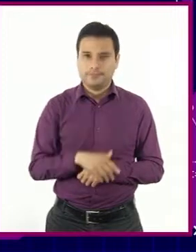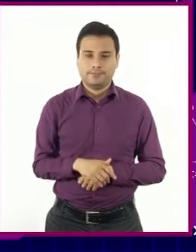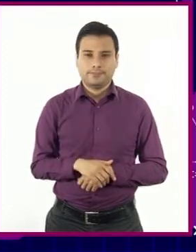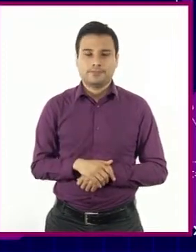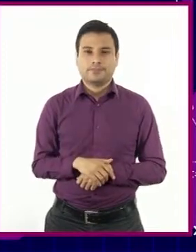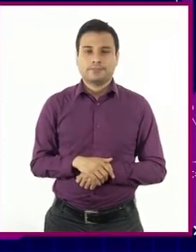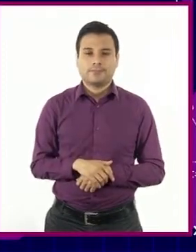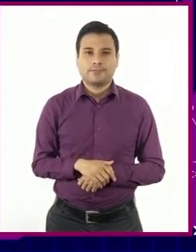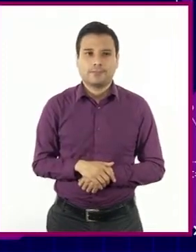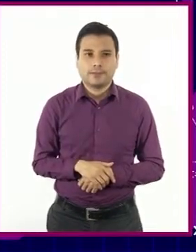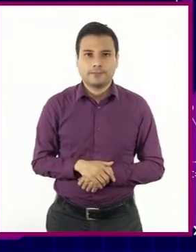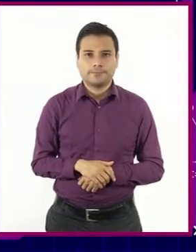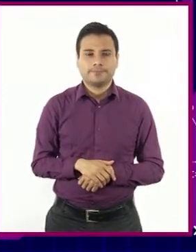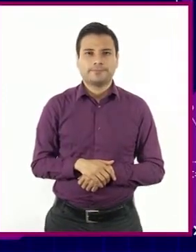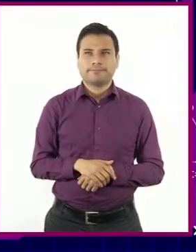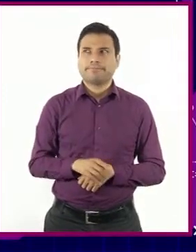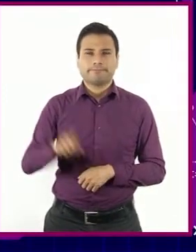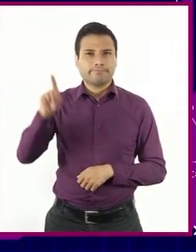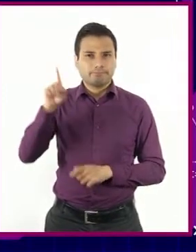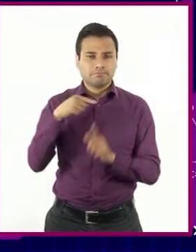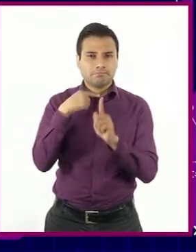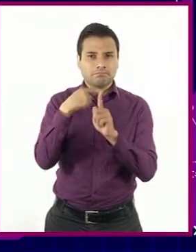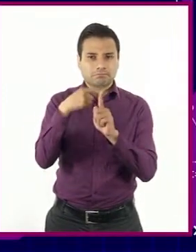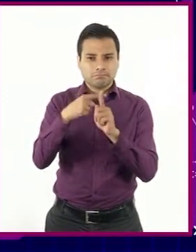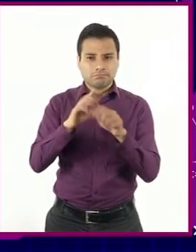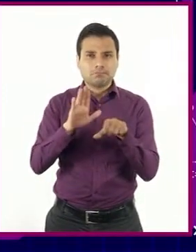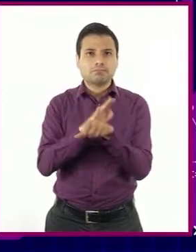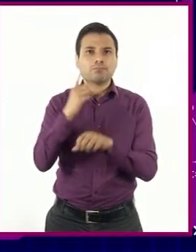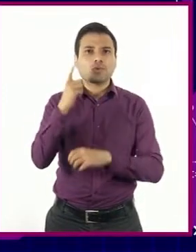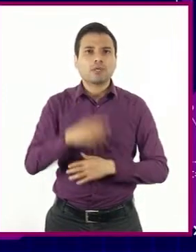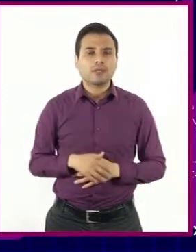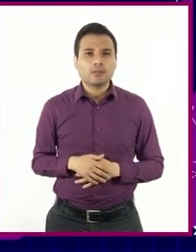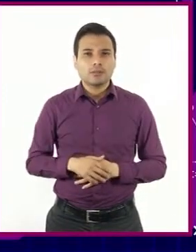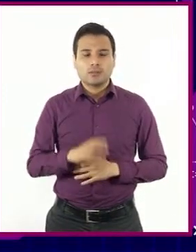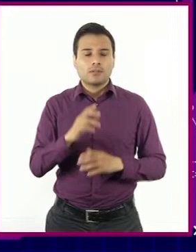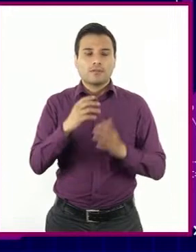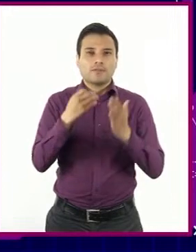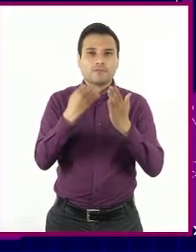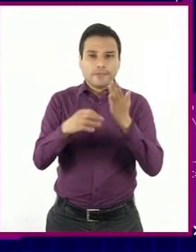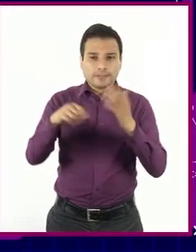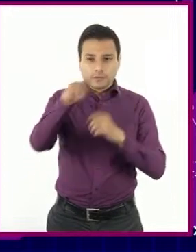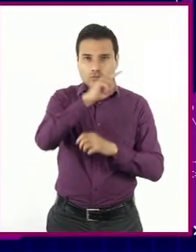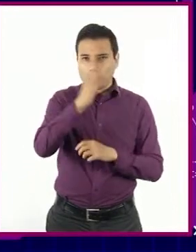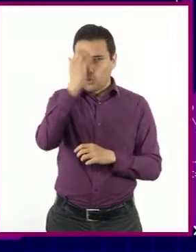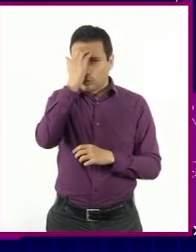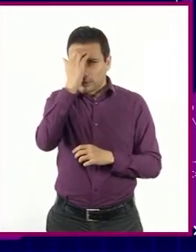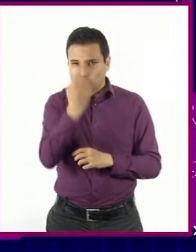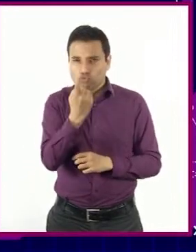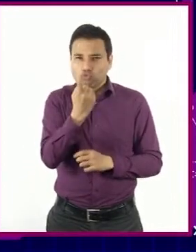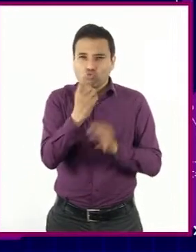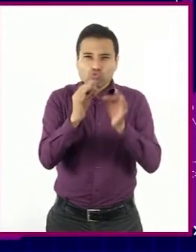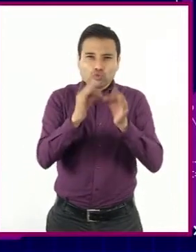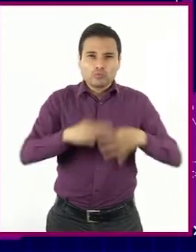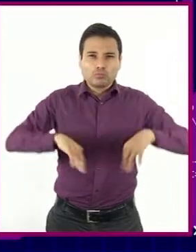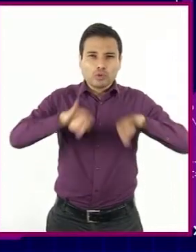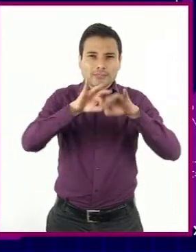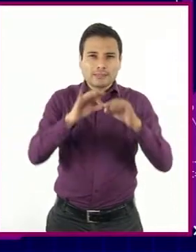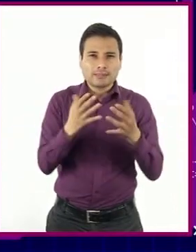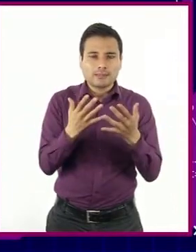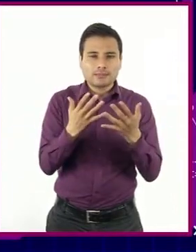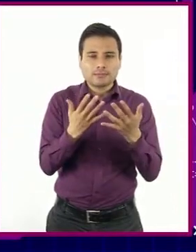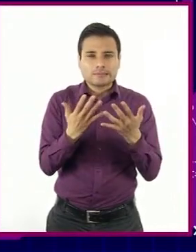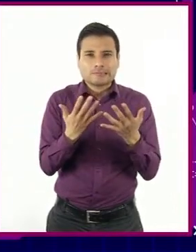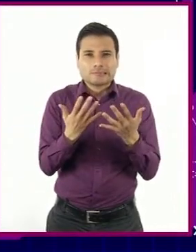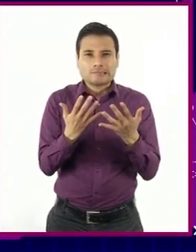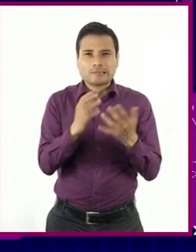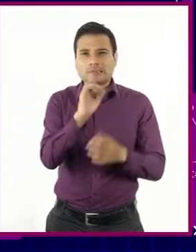que es conveniente en esta gráfica es encontrar el punto de referencia, es decir, en qué quincena está